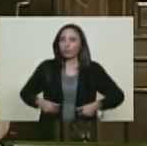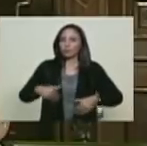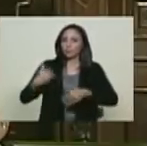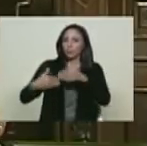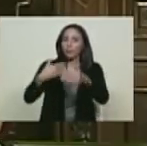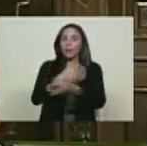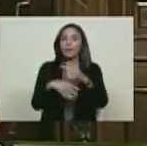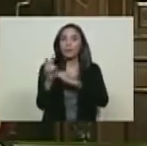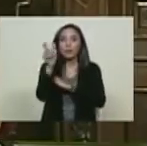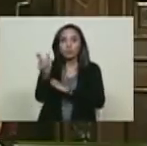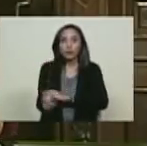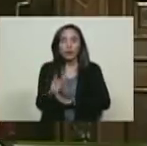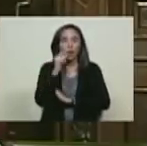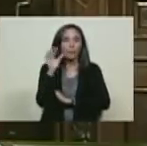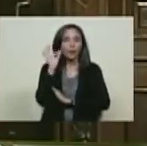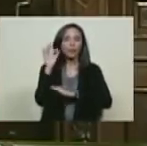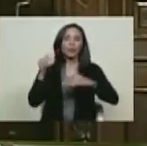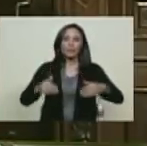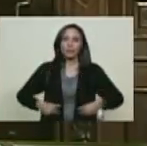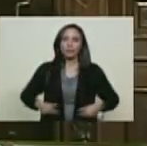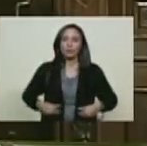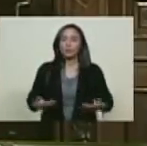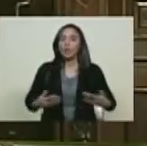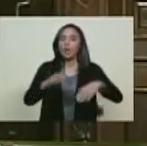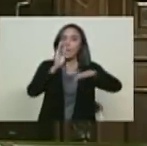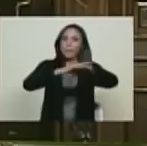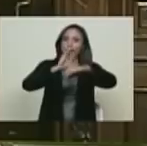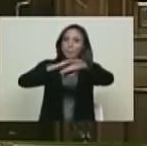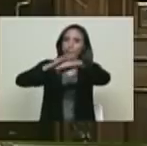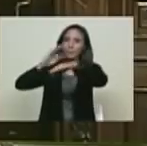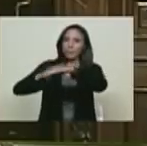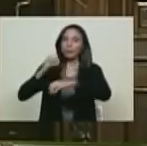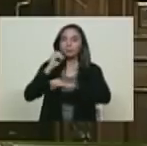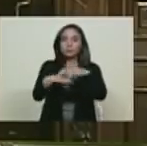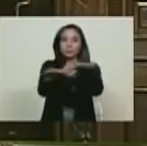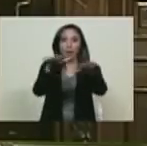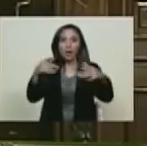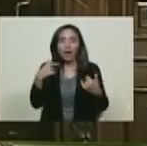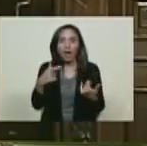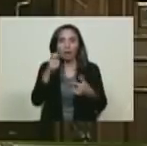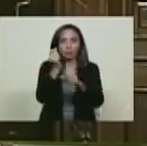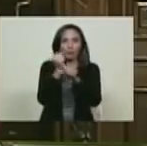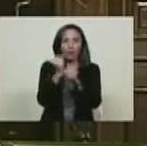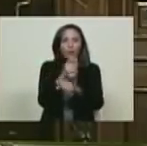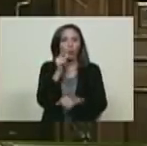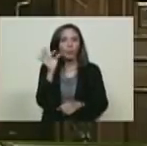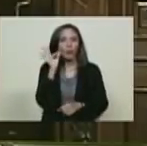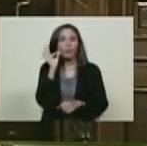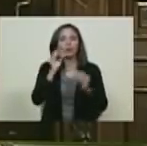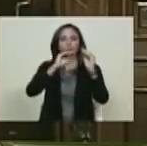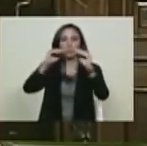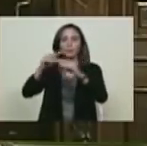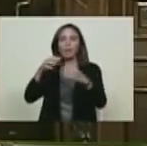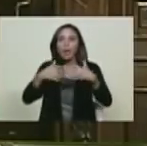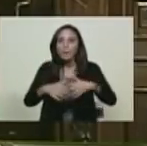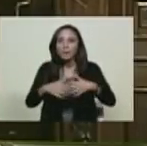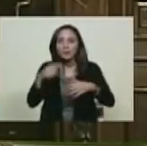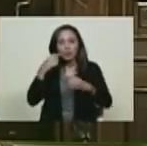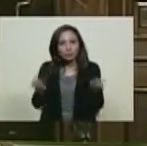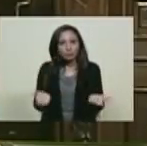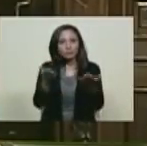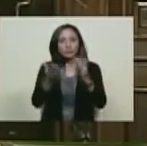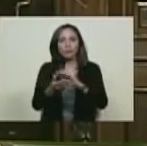venezolanos y venezolanas, yo le hago un llamado a todos los trabajadores, trabajadoras del país, a los empresarios de manera